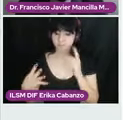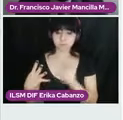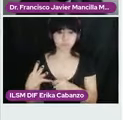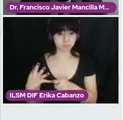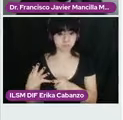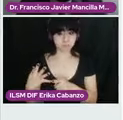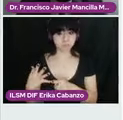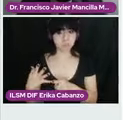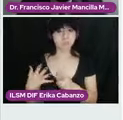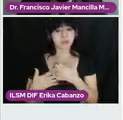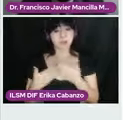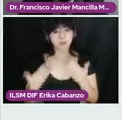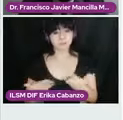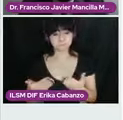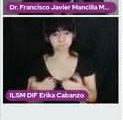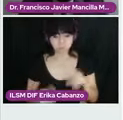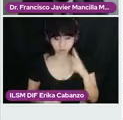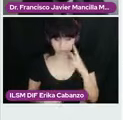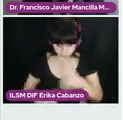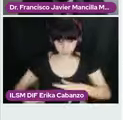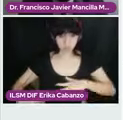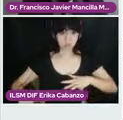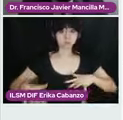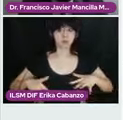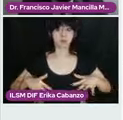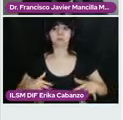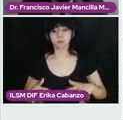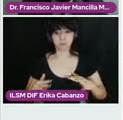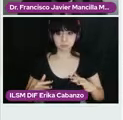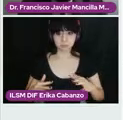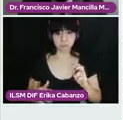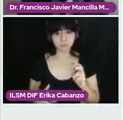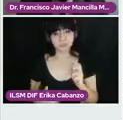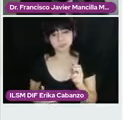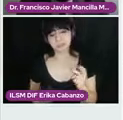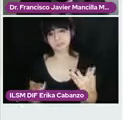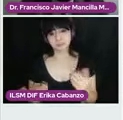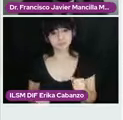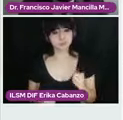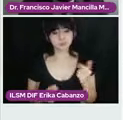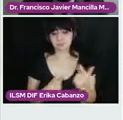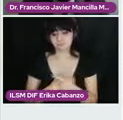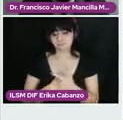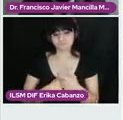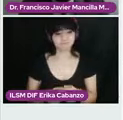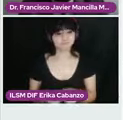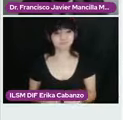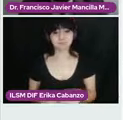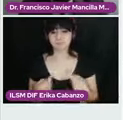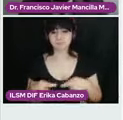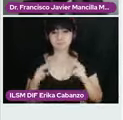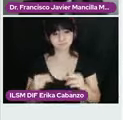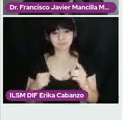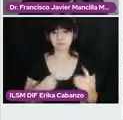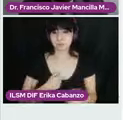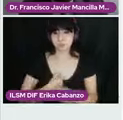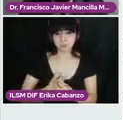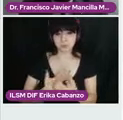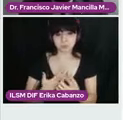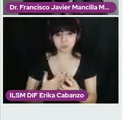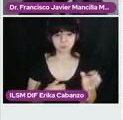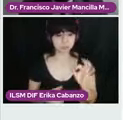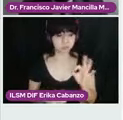Es otro signo de daño del oído, ¿sí? ¿Cuáles son las maneras que un oído dice me estoy dañando? Zumba, se marea o deja